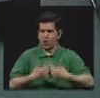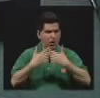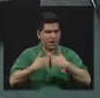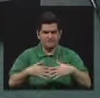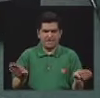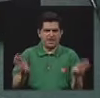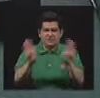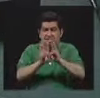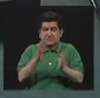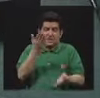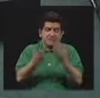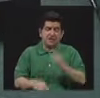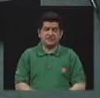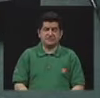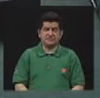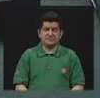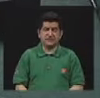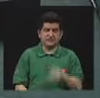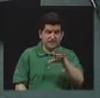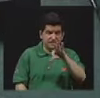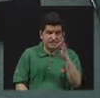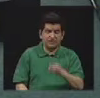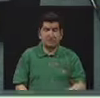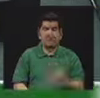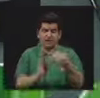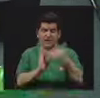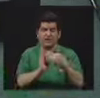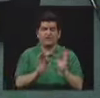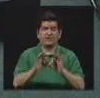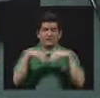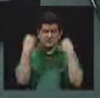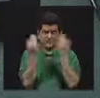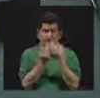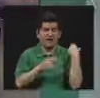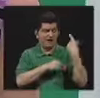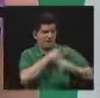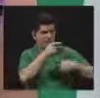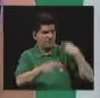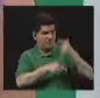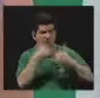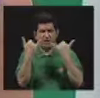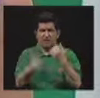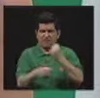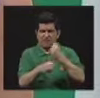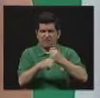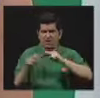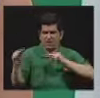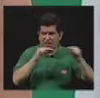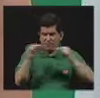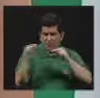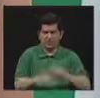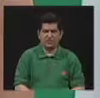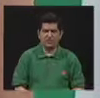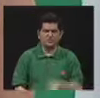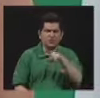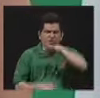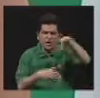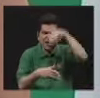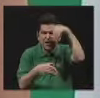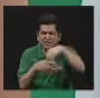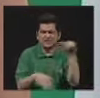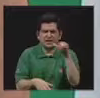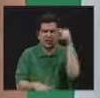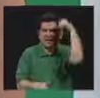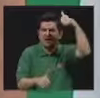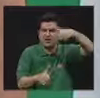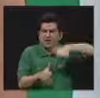la que tiene que cerrar de repente y poner un candado, son familias, ¿verdad? Y generaciones que han venido, ¿verdad?, trabajando en ese negocio. Y en ese contexto